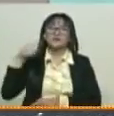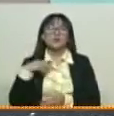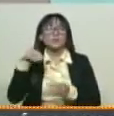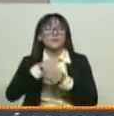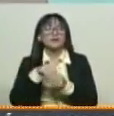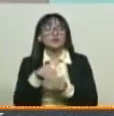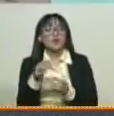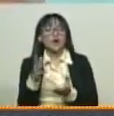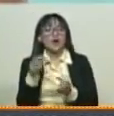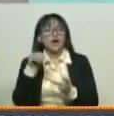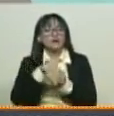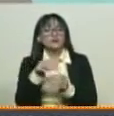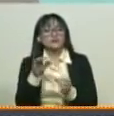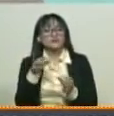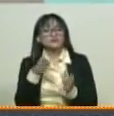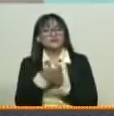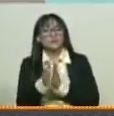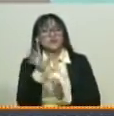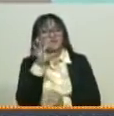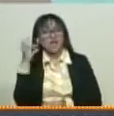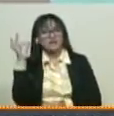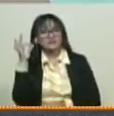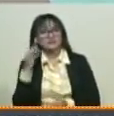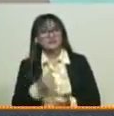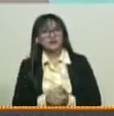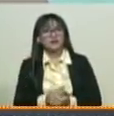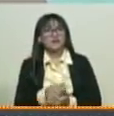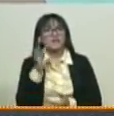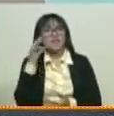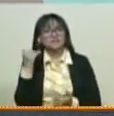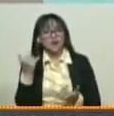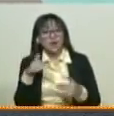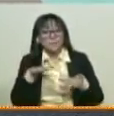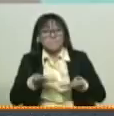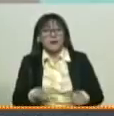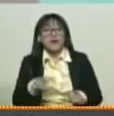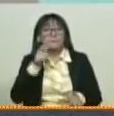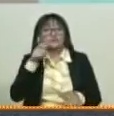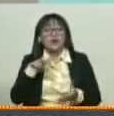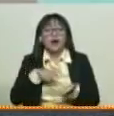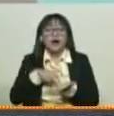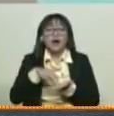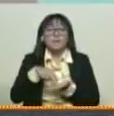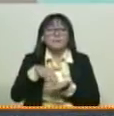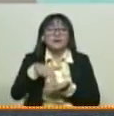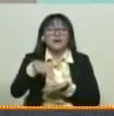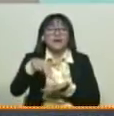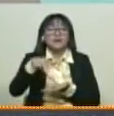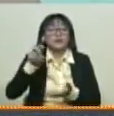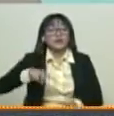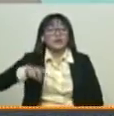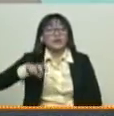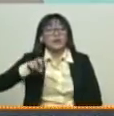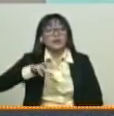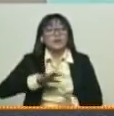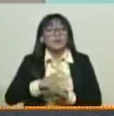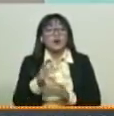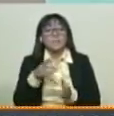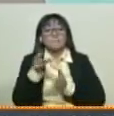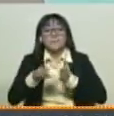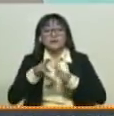asuntos de Francia. Maduro no se mete en los asuntos de Francia. Francia está hoy paralizada, la gente está caminando, está desplazándose a pie, porque los ferrocarriles